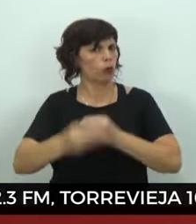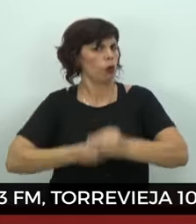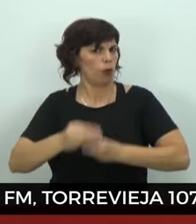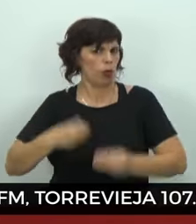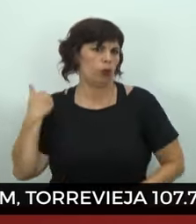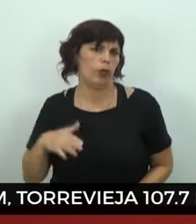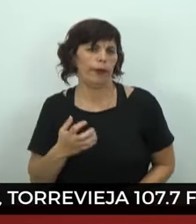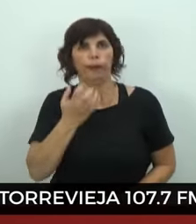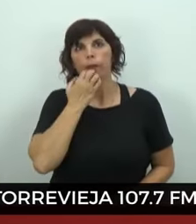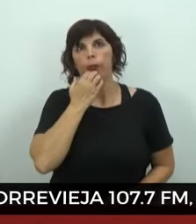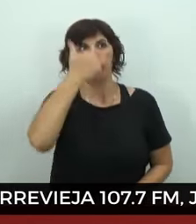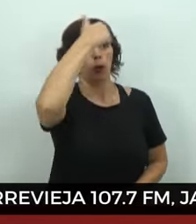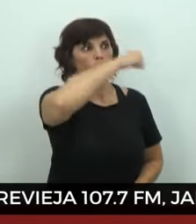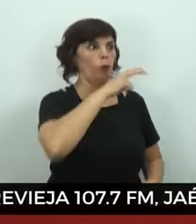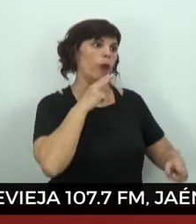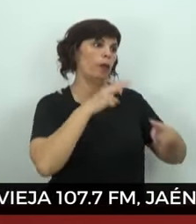Con Noé.